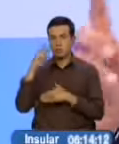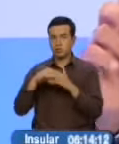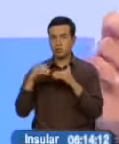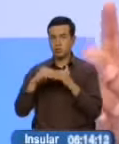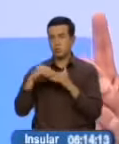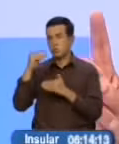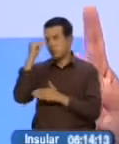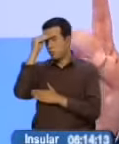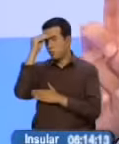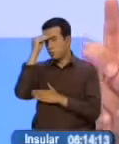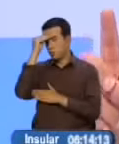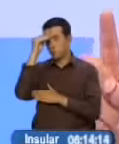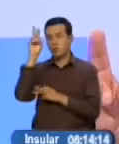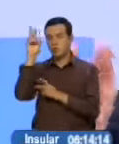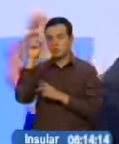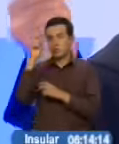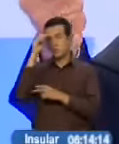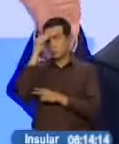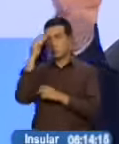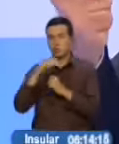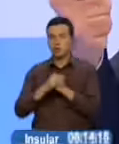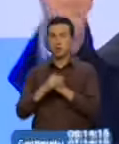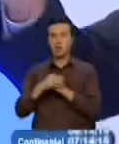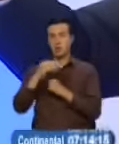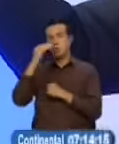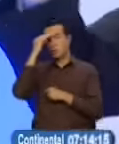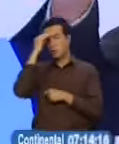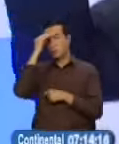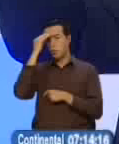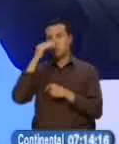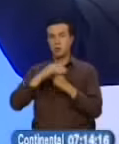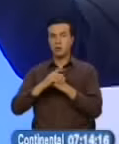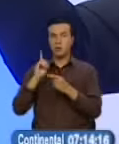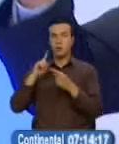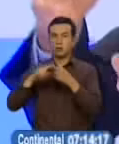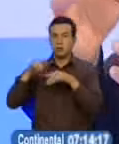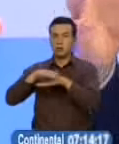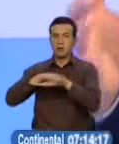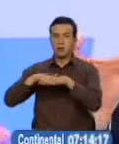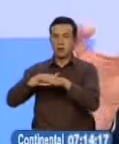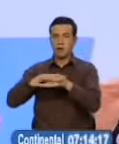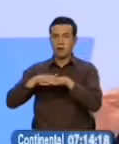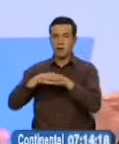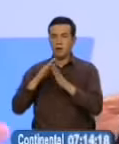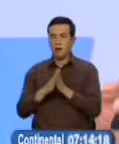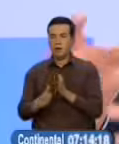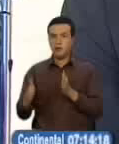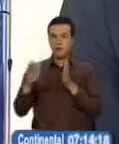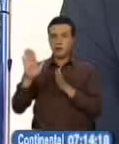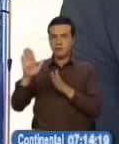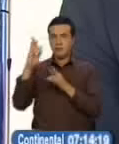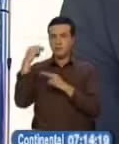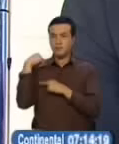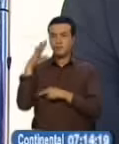educativo? En el sector educativo, en educación hasta bachillerato. Sí, claro, en la cartera suya. 50 millones de dólares.